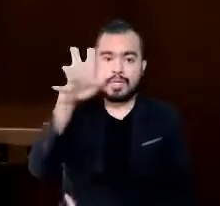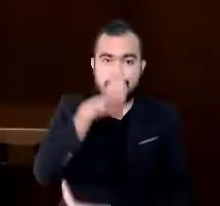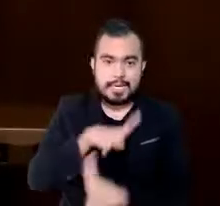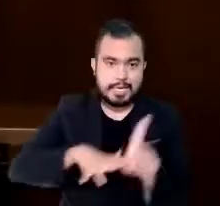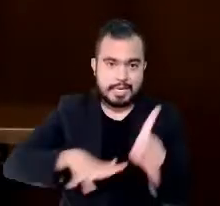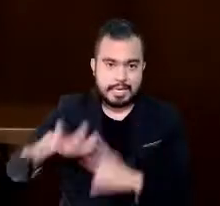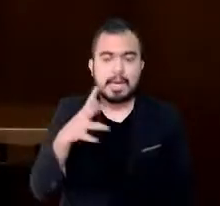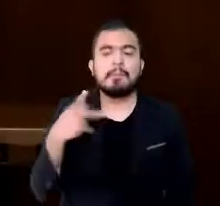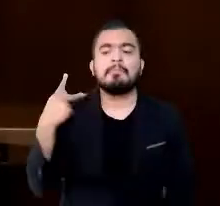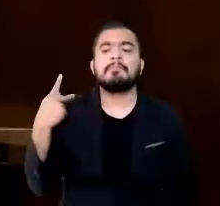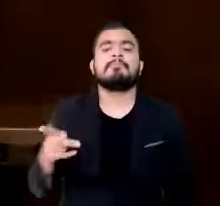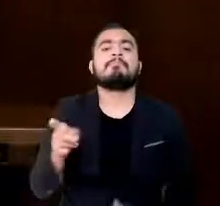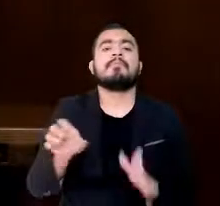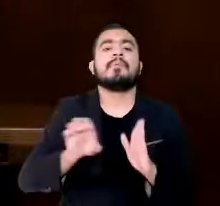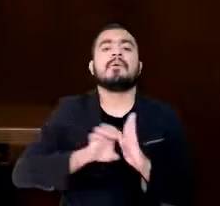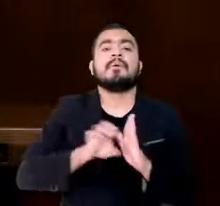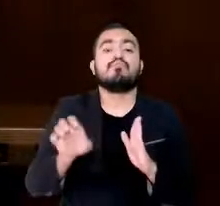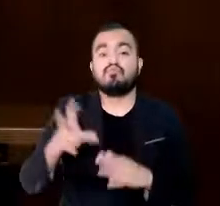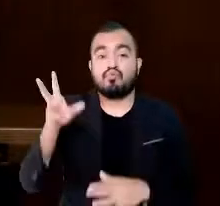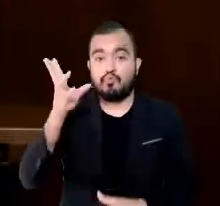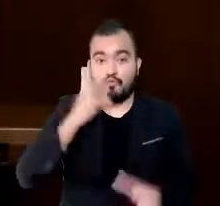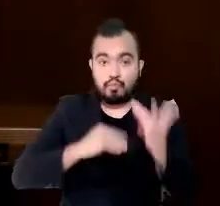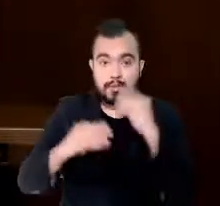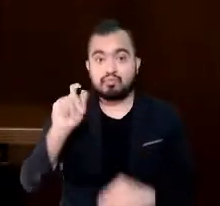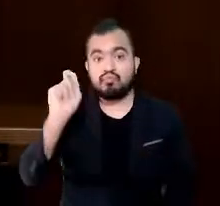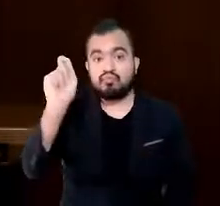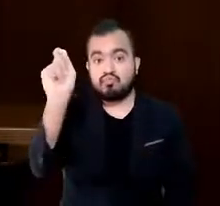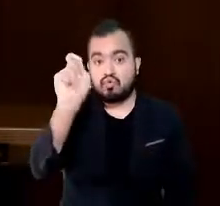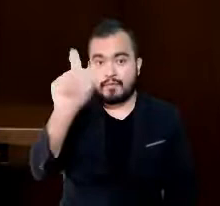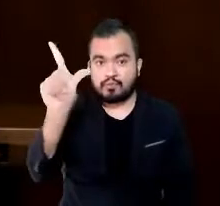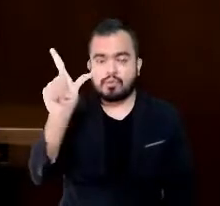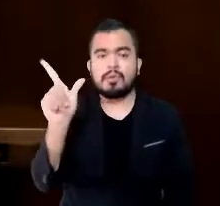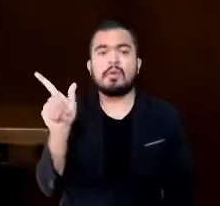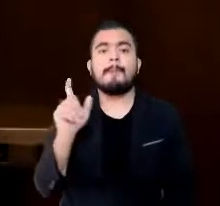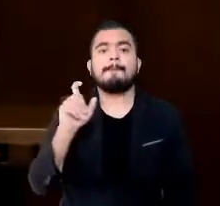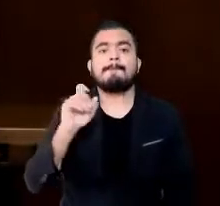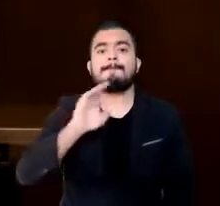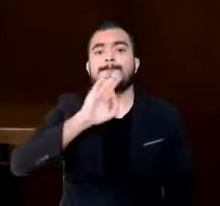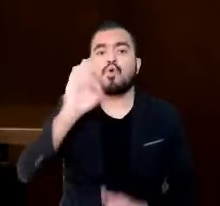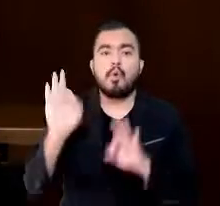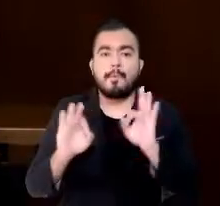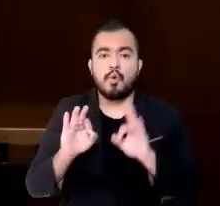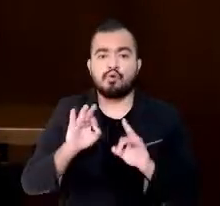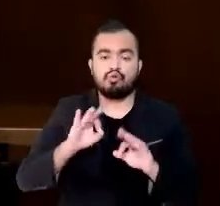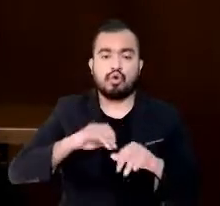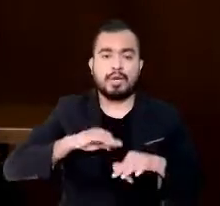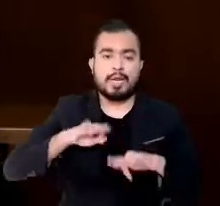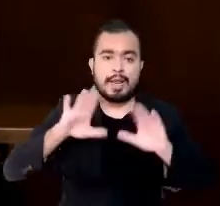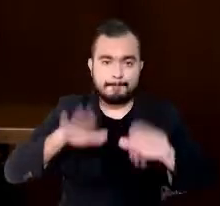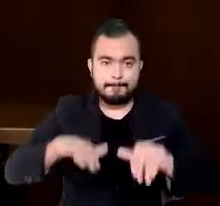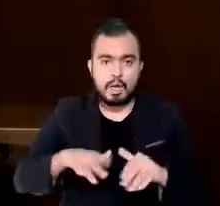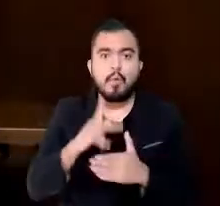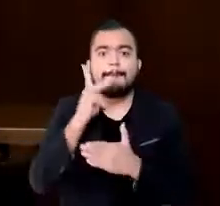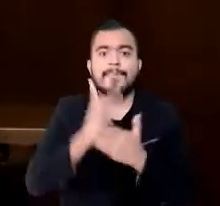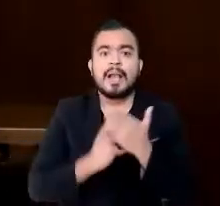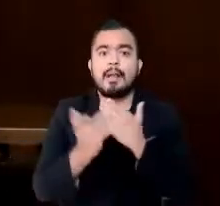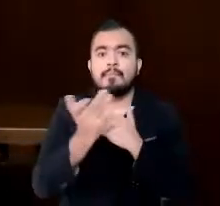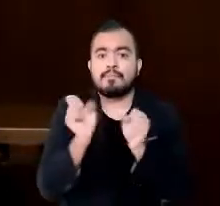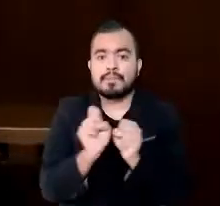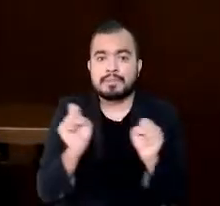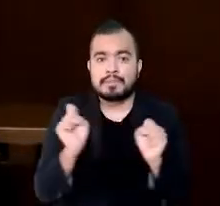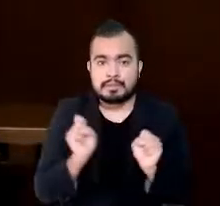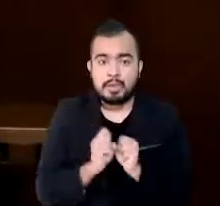tales como la formación profesional, la promoción en el empleo, planes de protección social y estrategias para la reducción de la